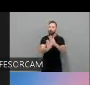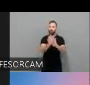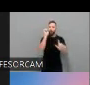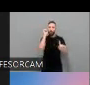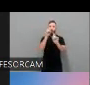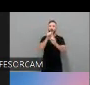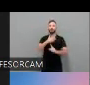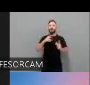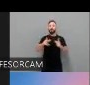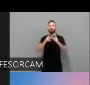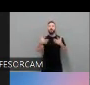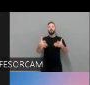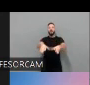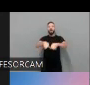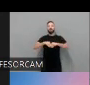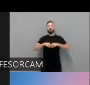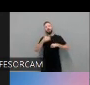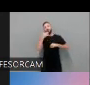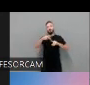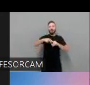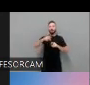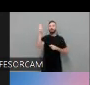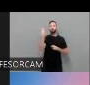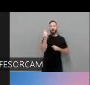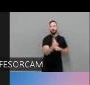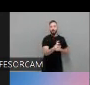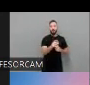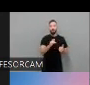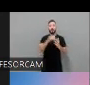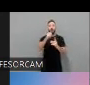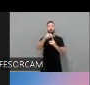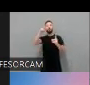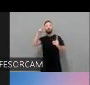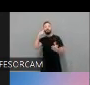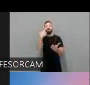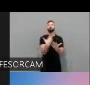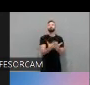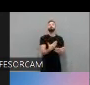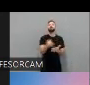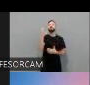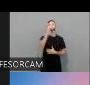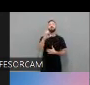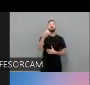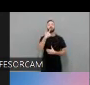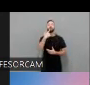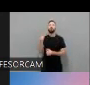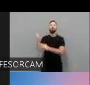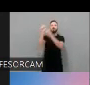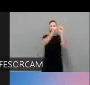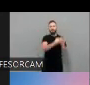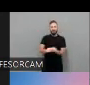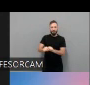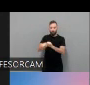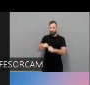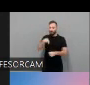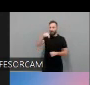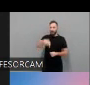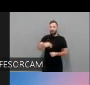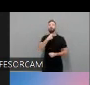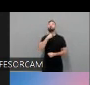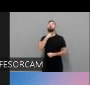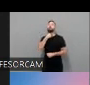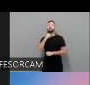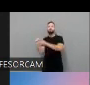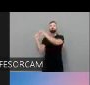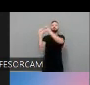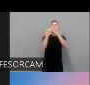nuestra sociedad como una herramienta válida. Desde el punto de vista de la evidencia, defendemos, y este punto lo defendemos desde la logopedia, el